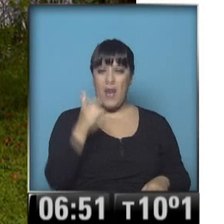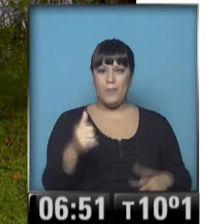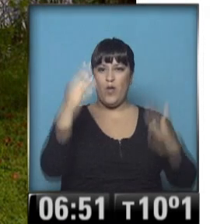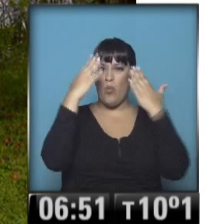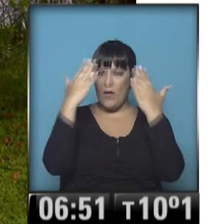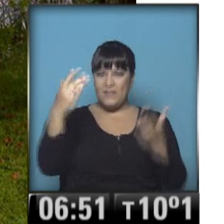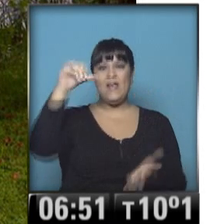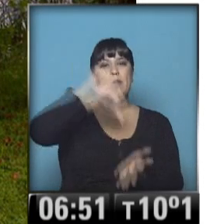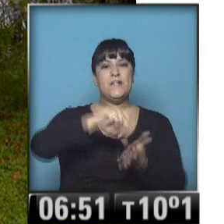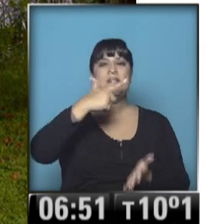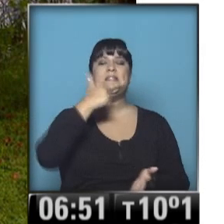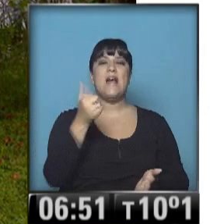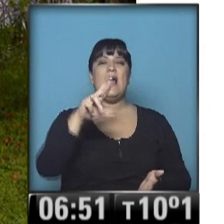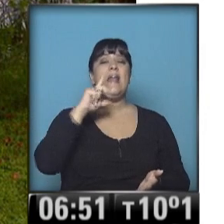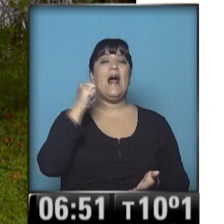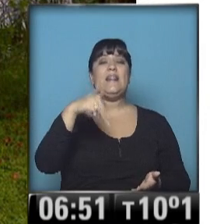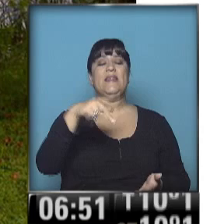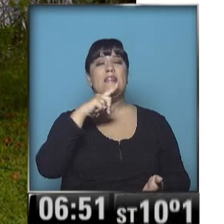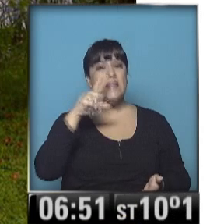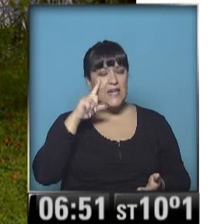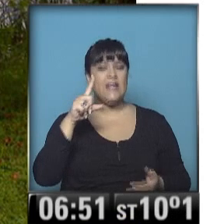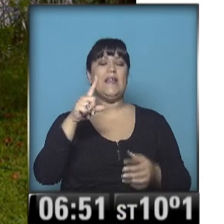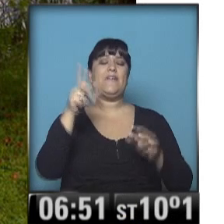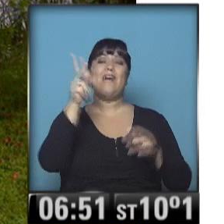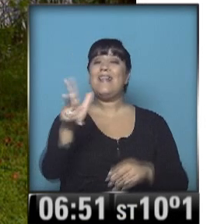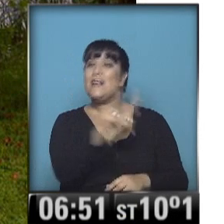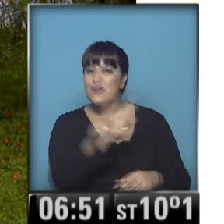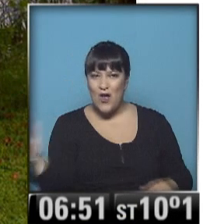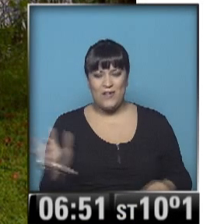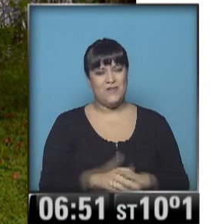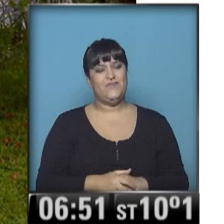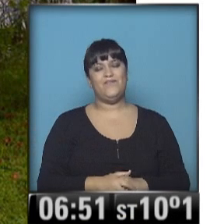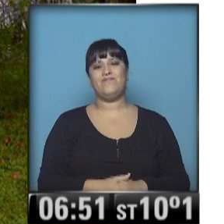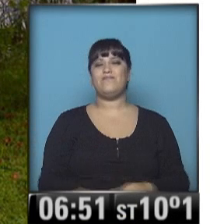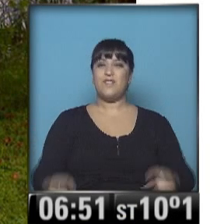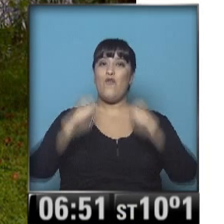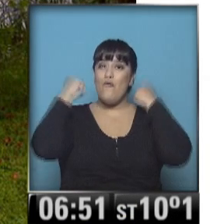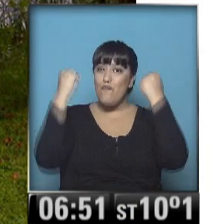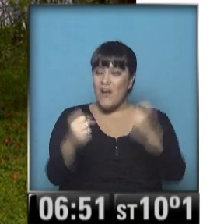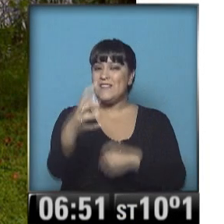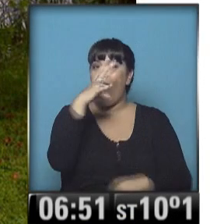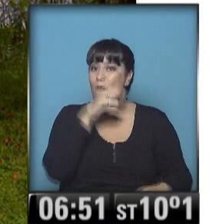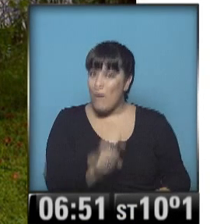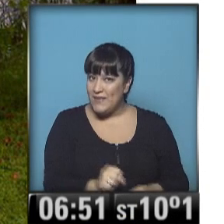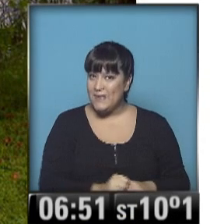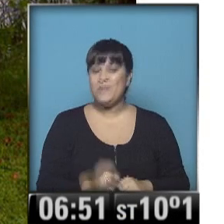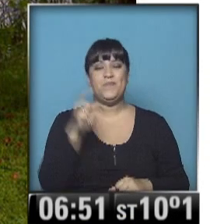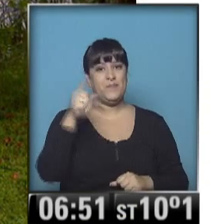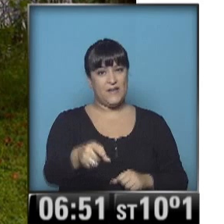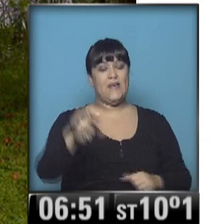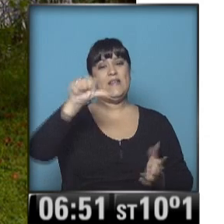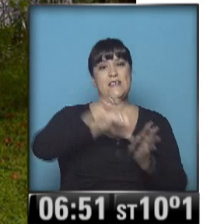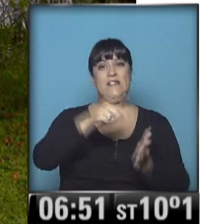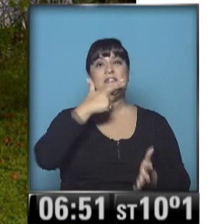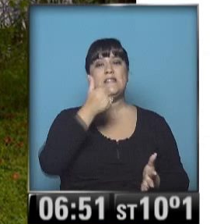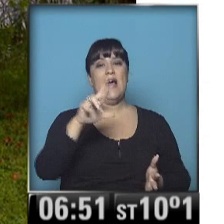de Sarandí, bendiciones. Uy, mi querida, bendiciones, fuerza y aguante. Ahí en Sarandí, porque